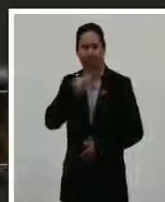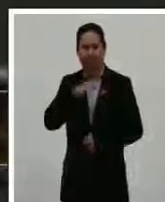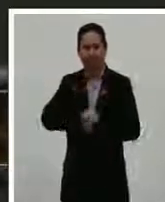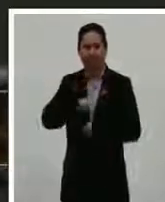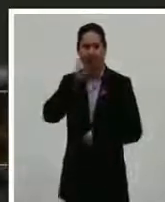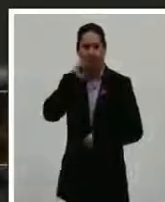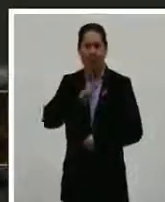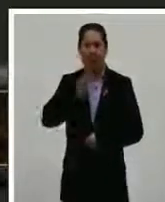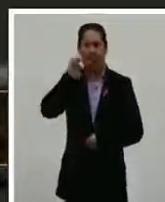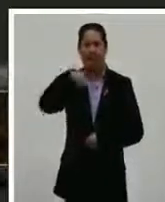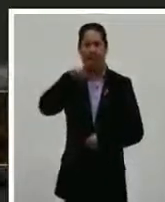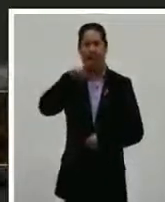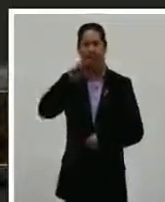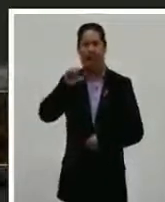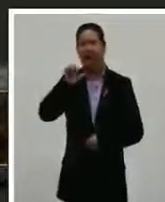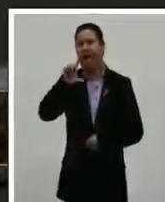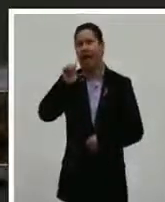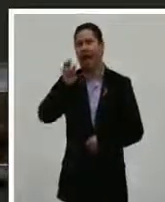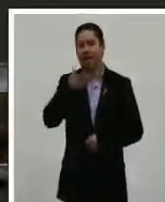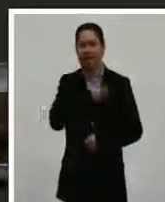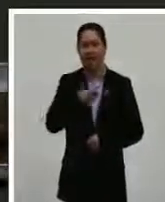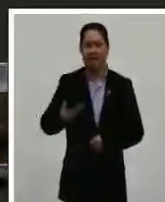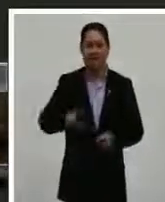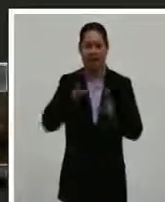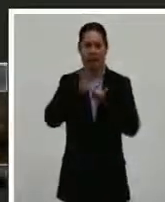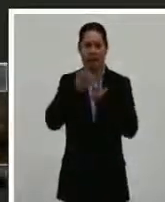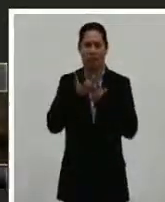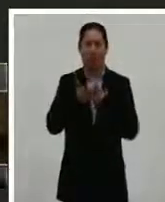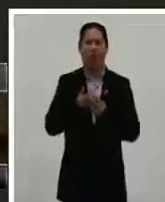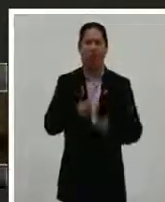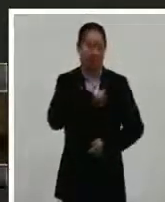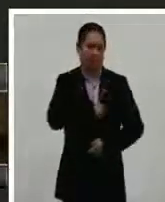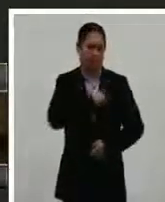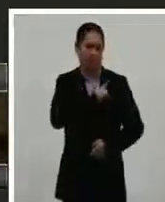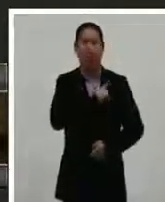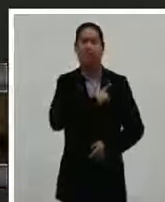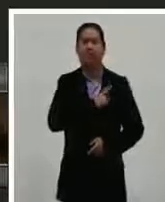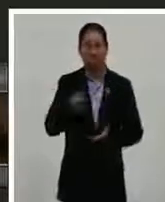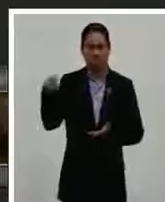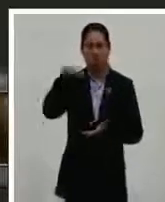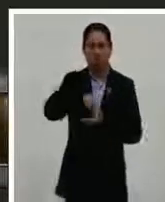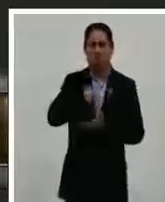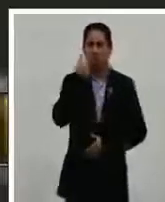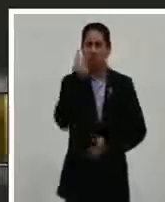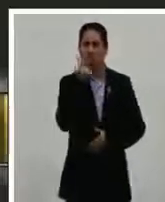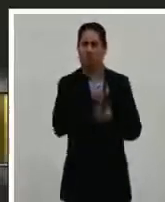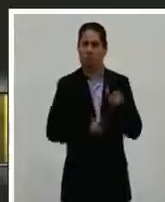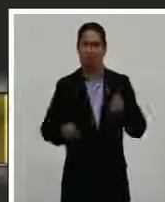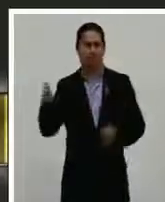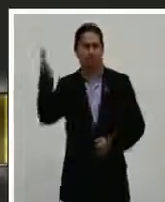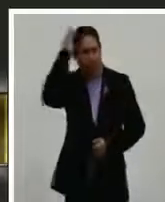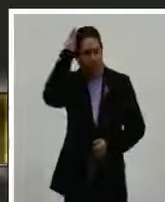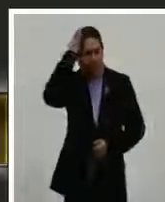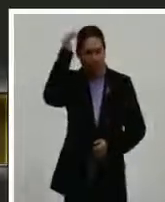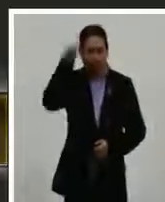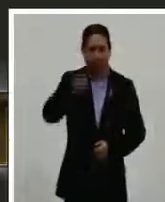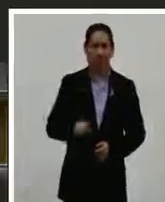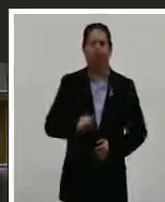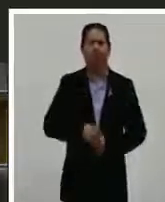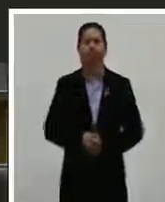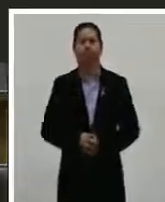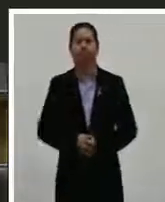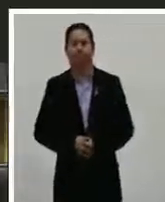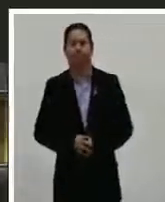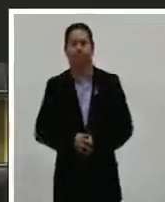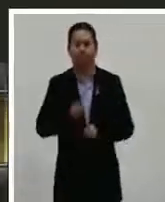maría elena villatoro que es la presidenta de la comisión de salud quienes han abanderado esta esta noble causa amigos y